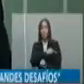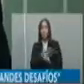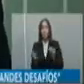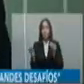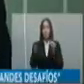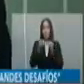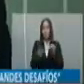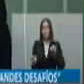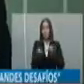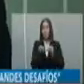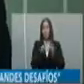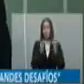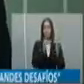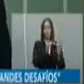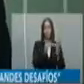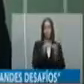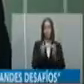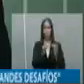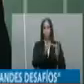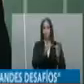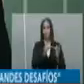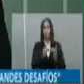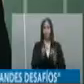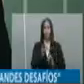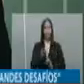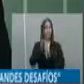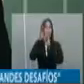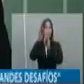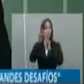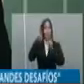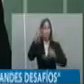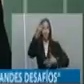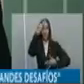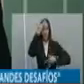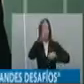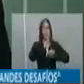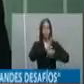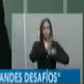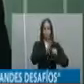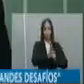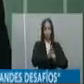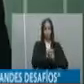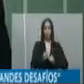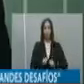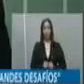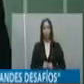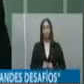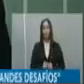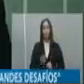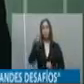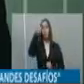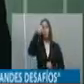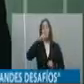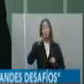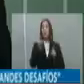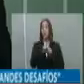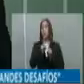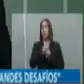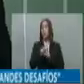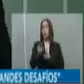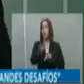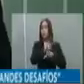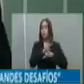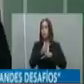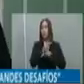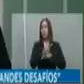el 70%, siendo 60% en las de menos ocupación. La importancia de la